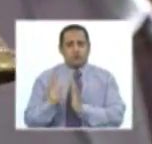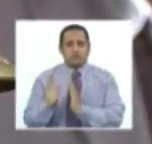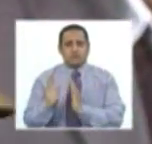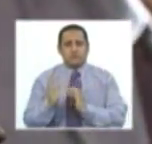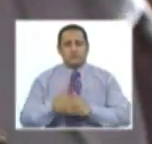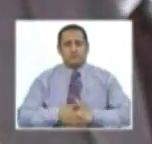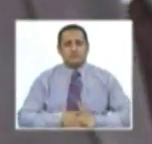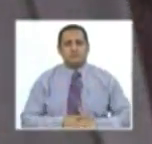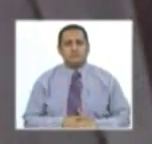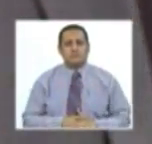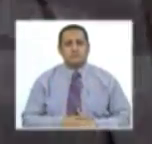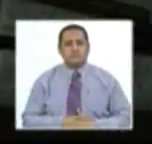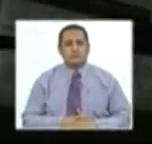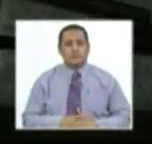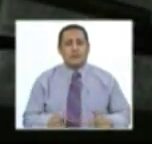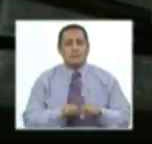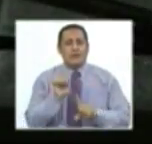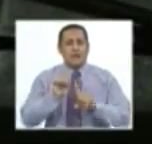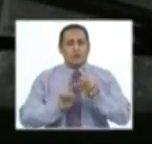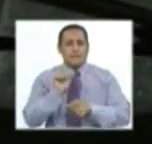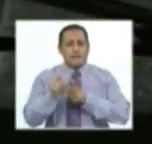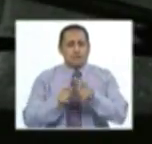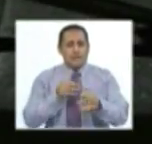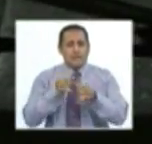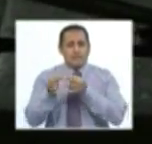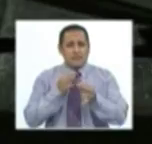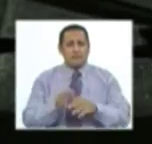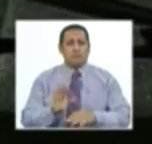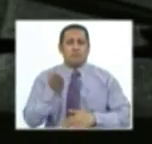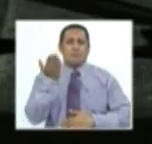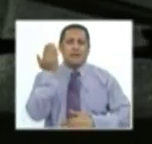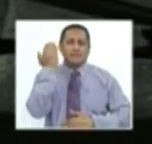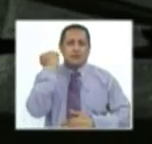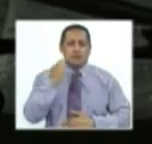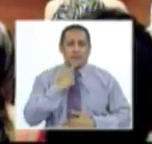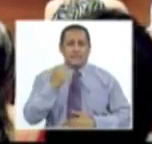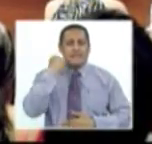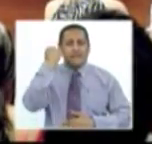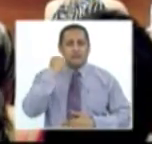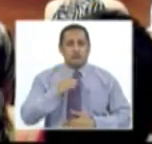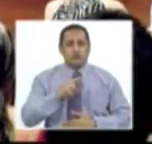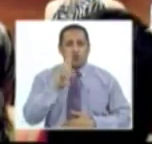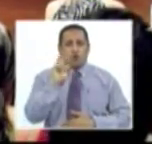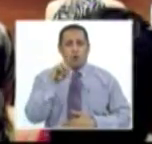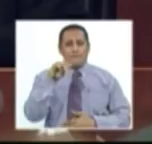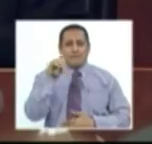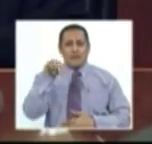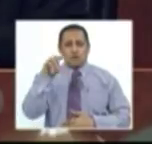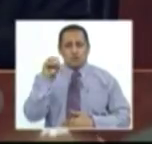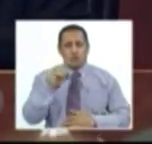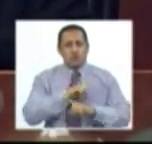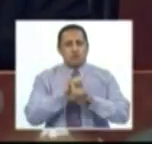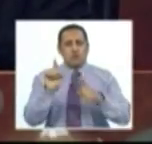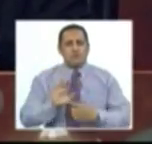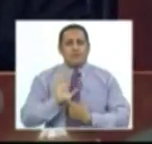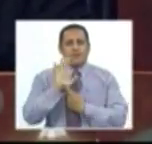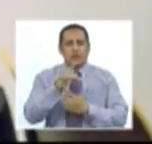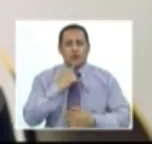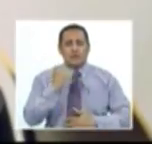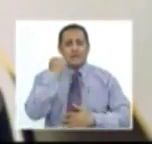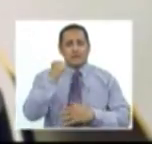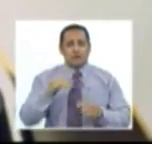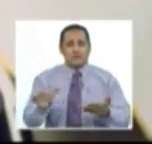procesos. Algunos autores señalan que desde los tiempos del derecho romano se ha postulado que no hay derecho